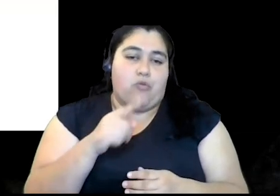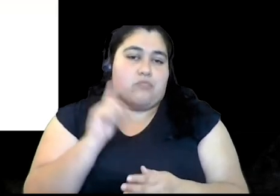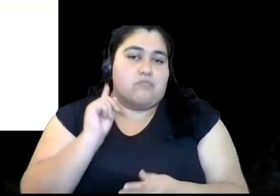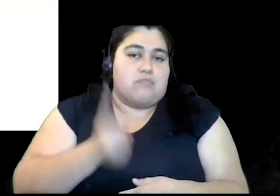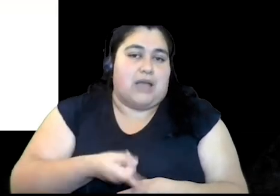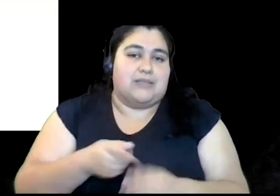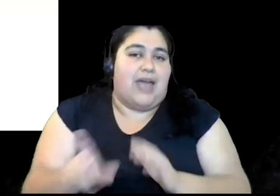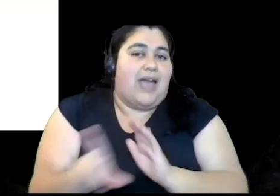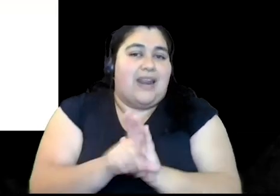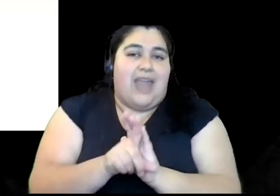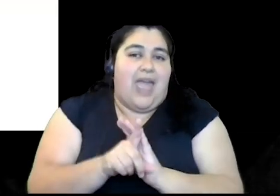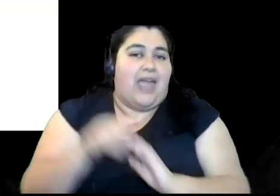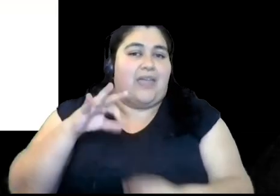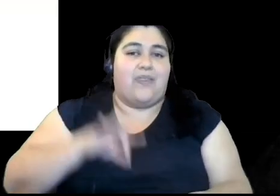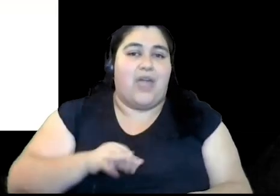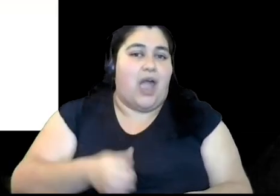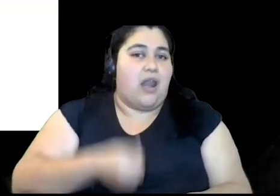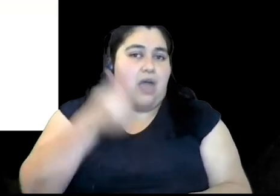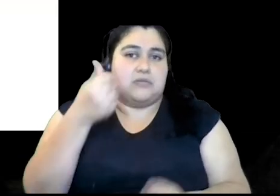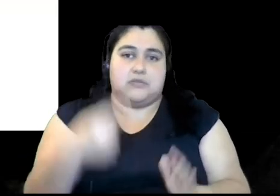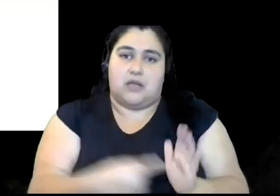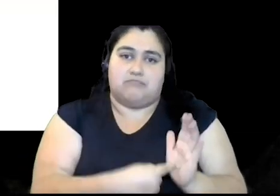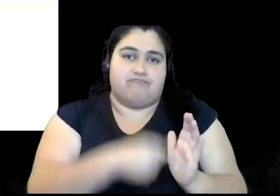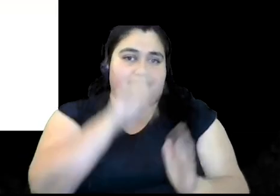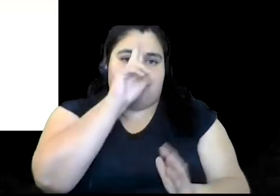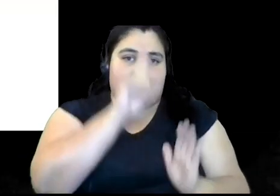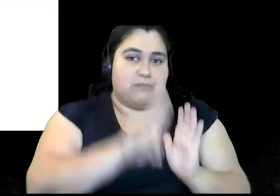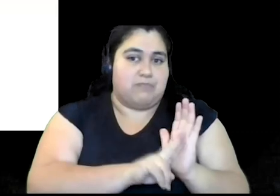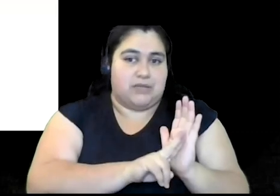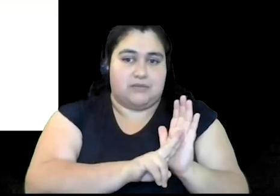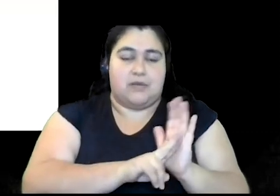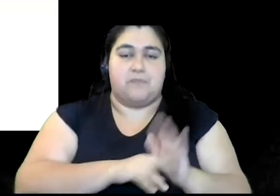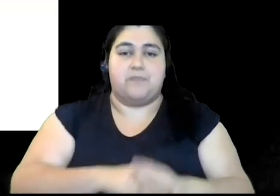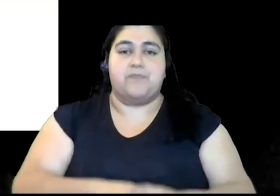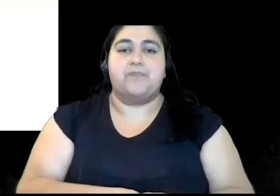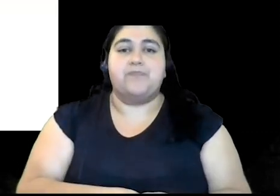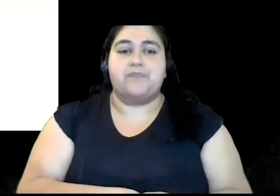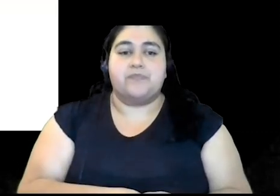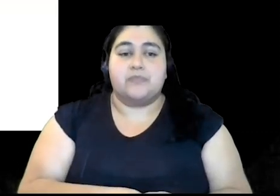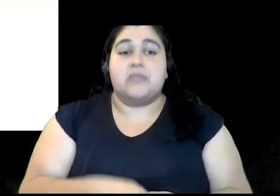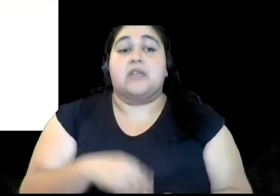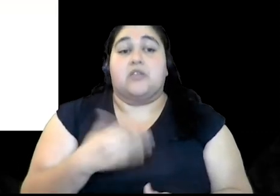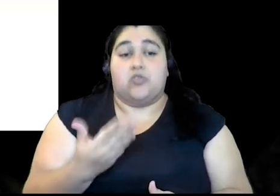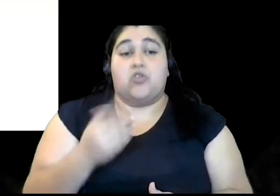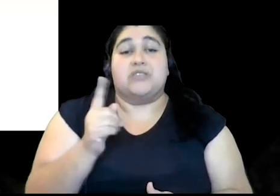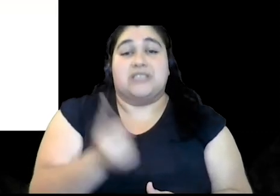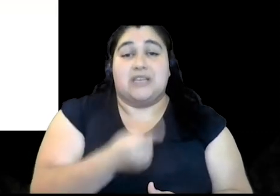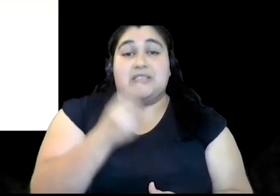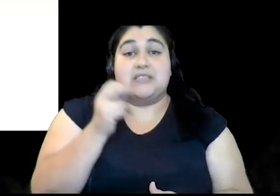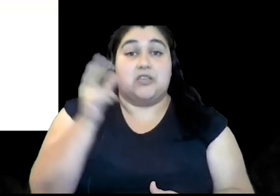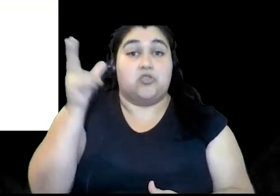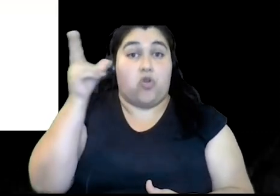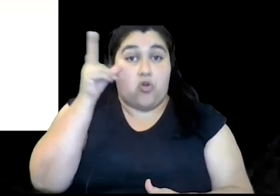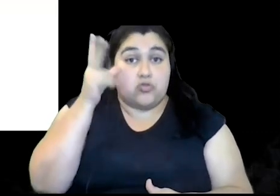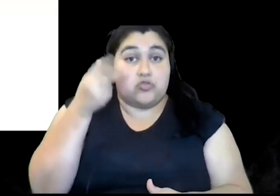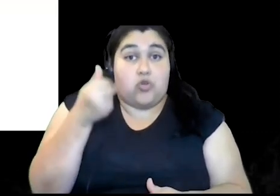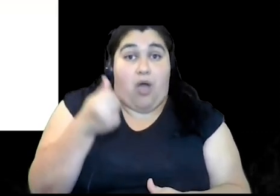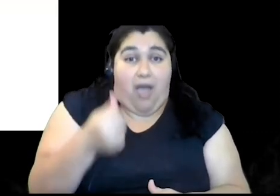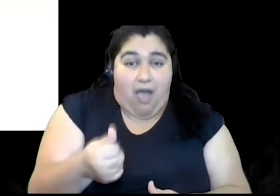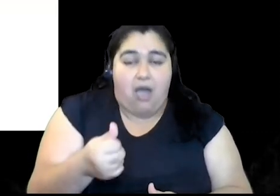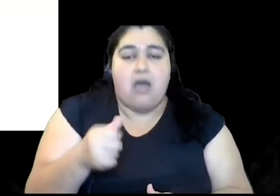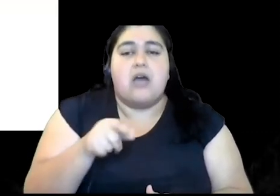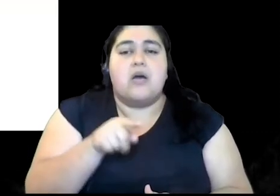ley de ganancias. Es decir, el 108A excluye